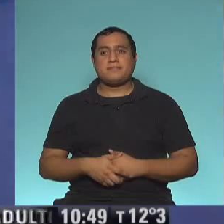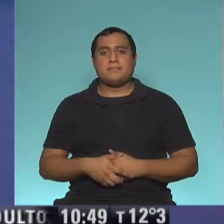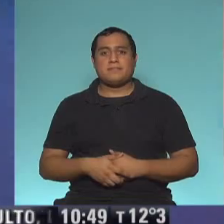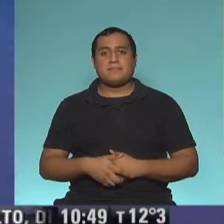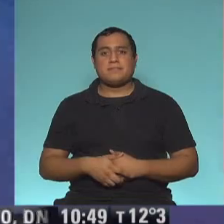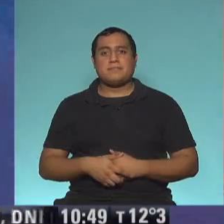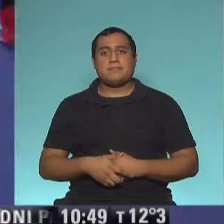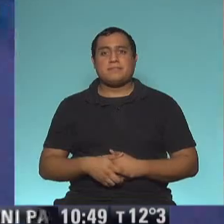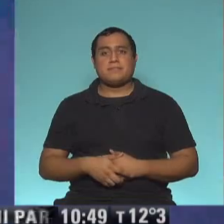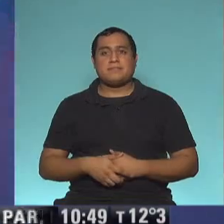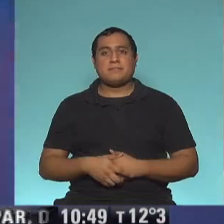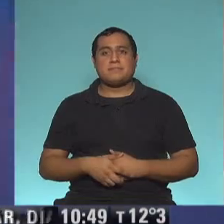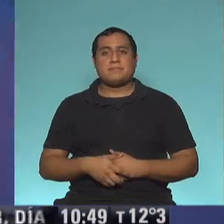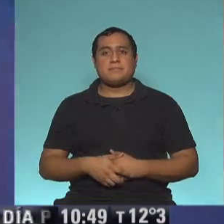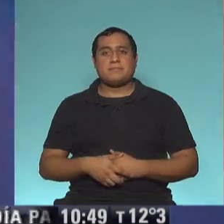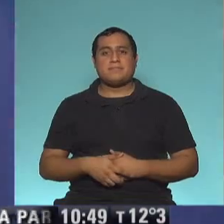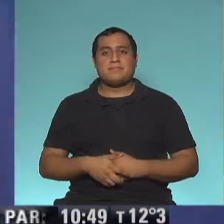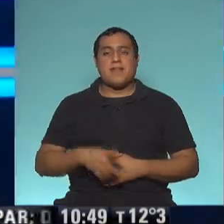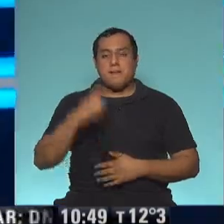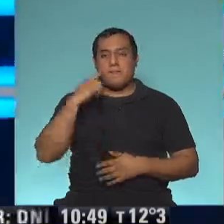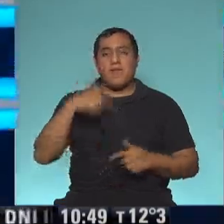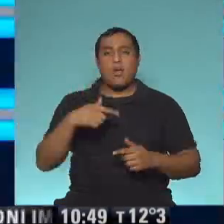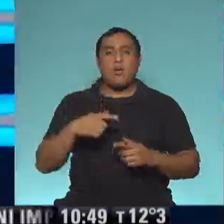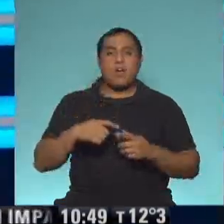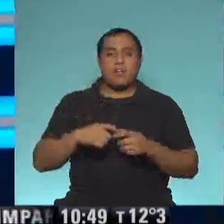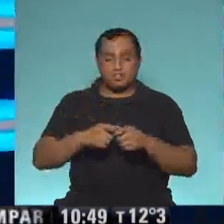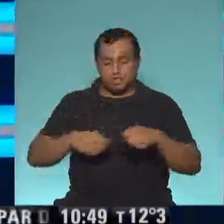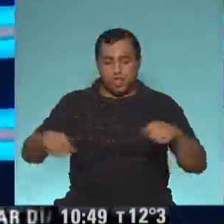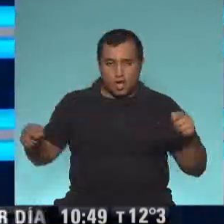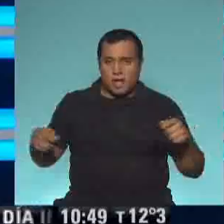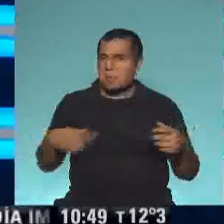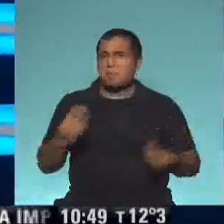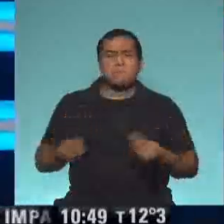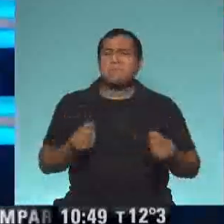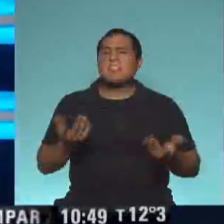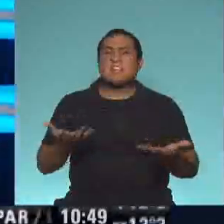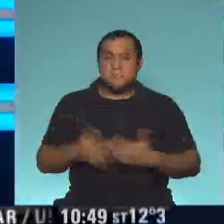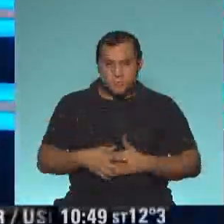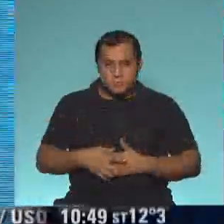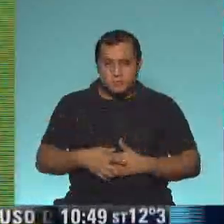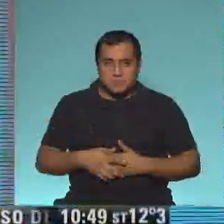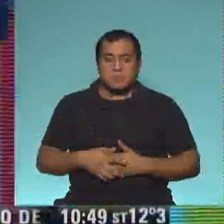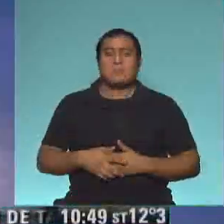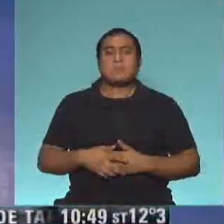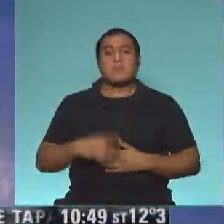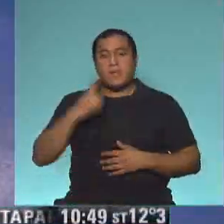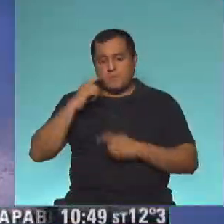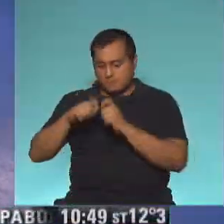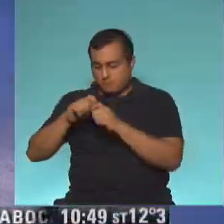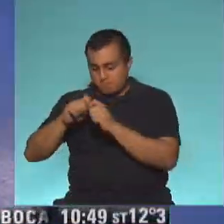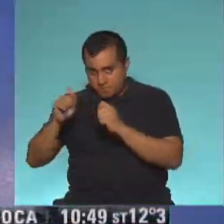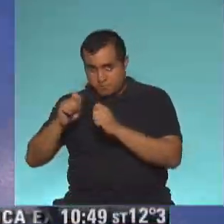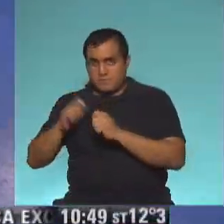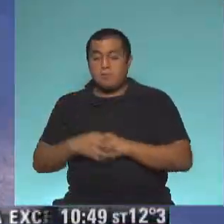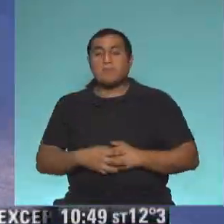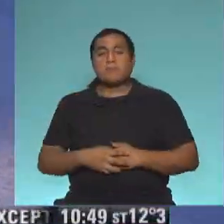a trabajar con una soga. ¿Sí? ¿Qué vamos a hacer con la soga? A ver. Vamos a hacer un nudito